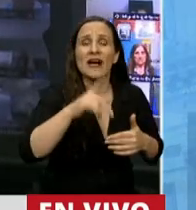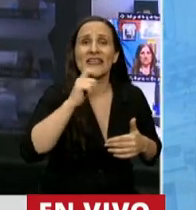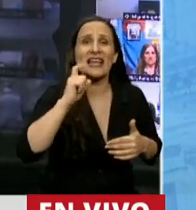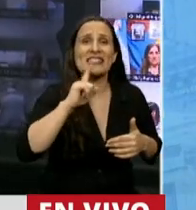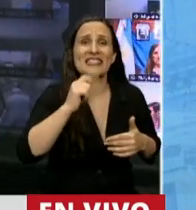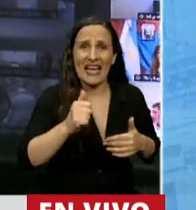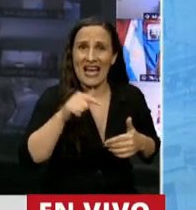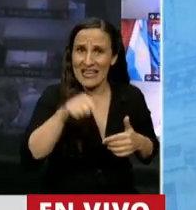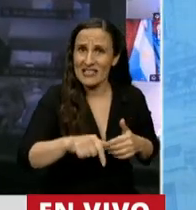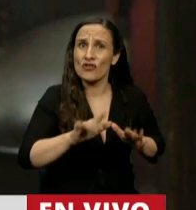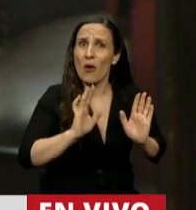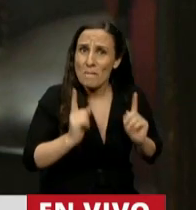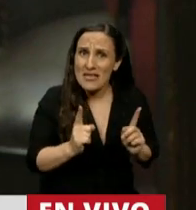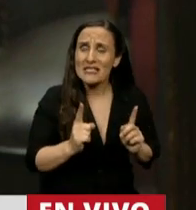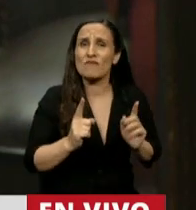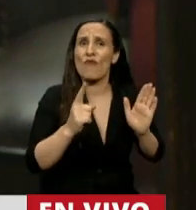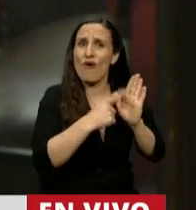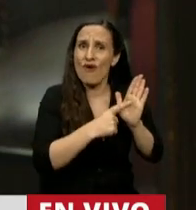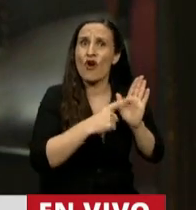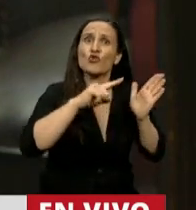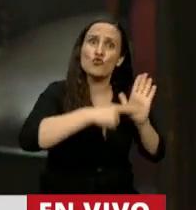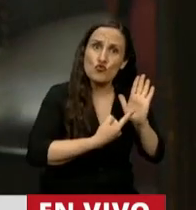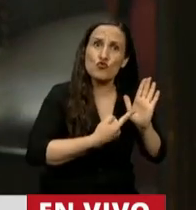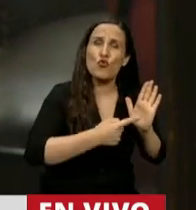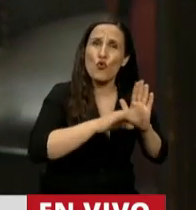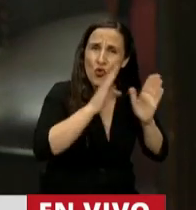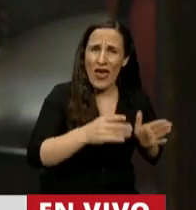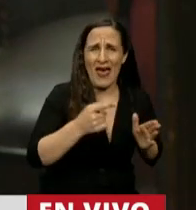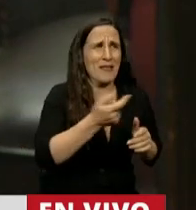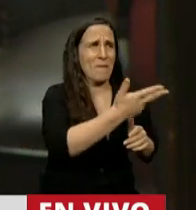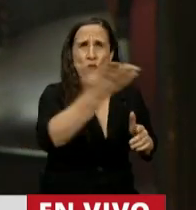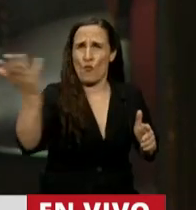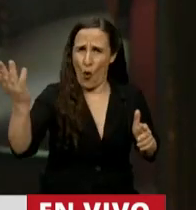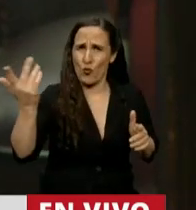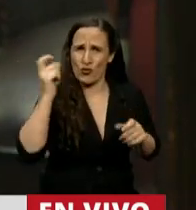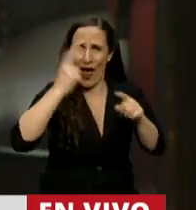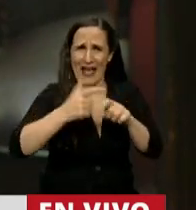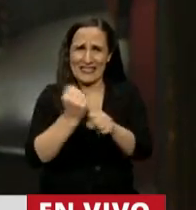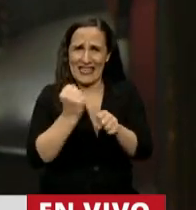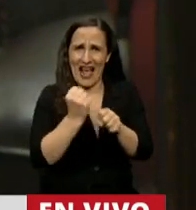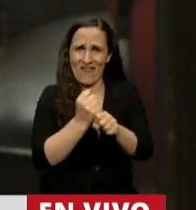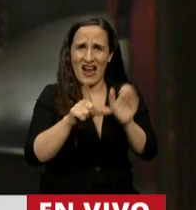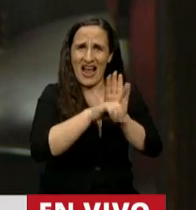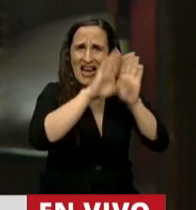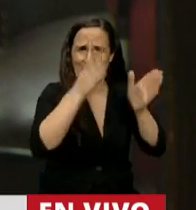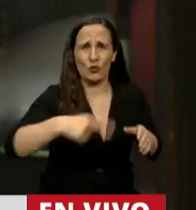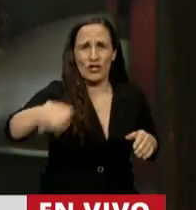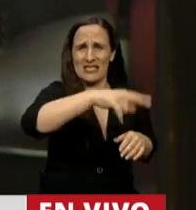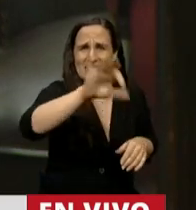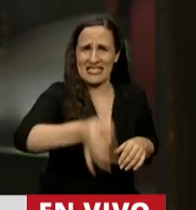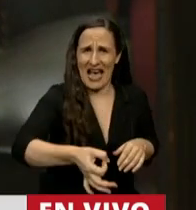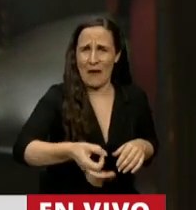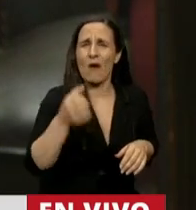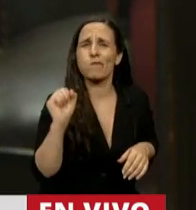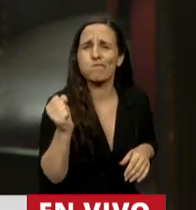Y este es el principio que se usa en la Ciudad de Buenos Aires, de la cual venimos muchísimos de los que estamos acá, digo, y lo saben perfectamente, lo